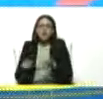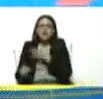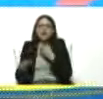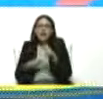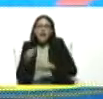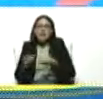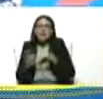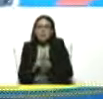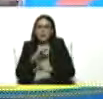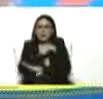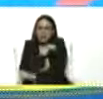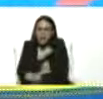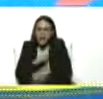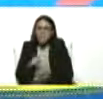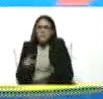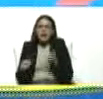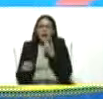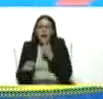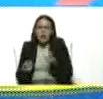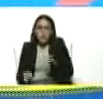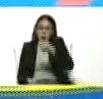puerto, en una aduana.